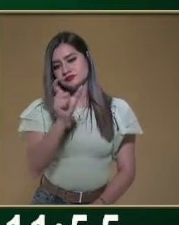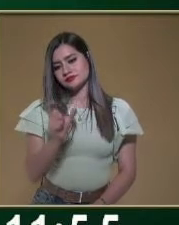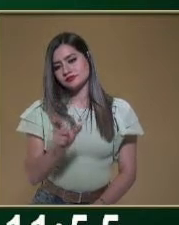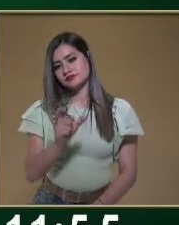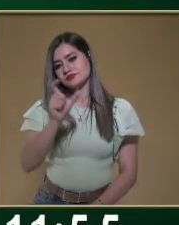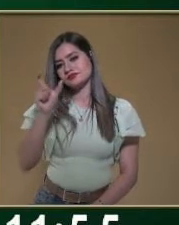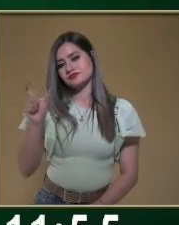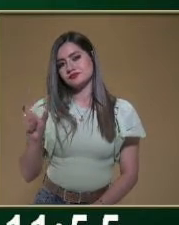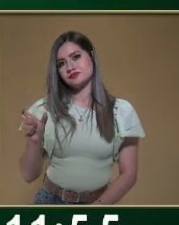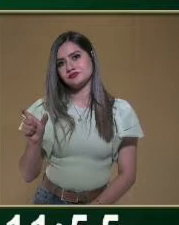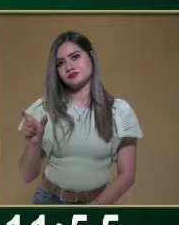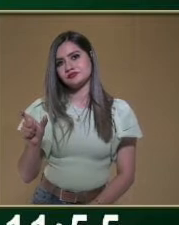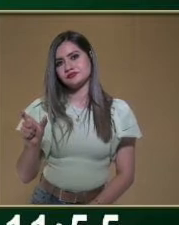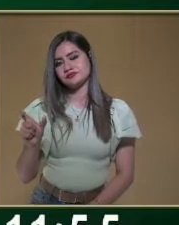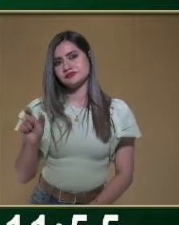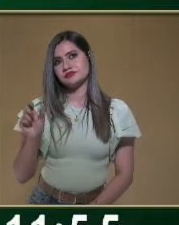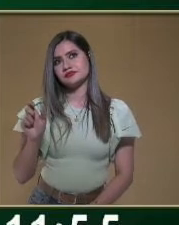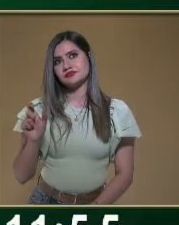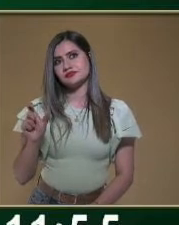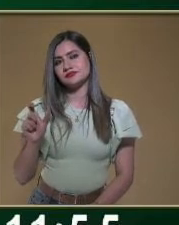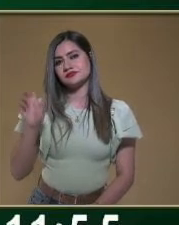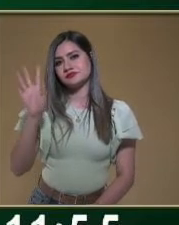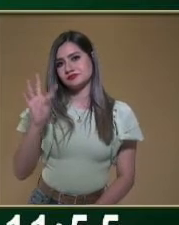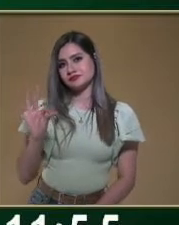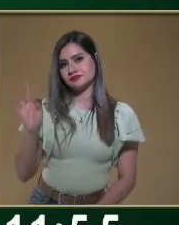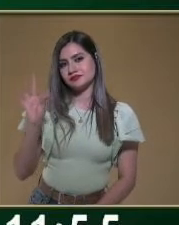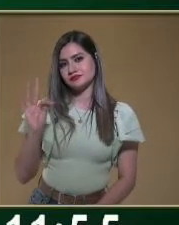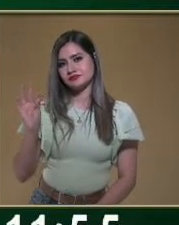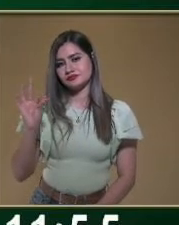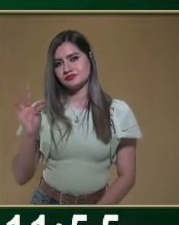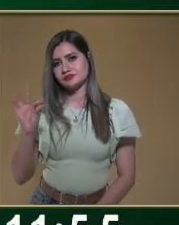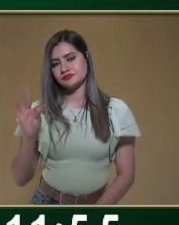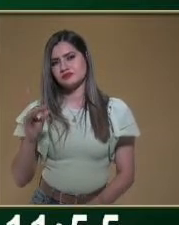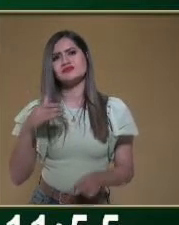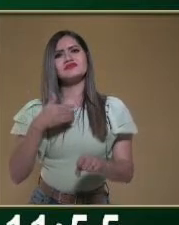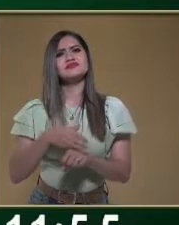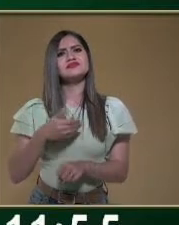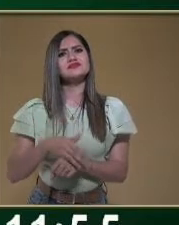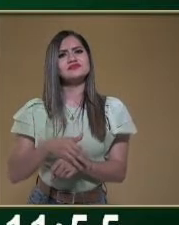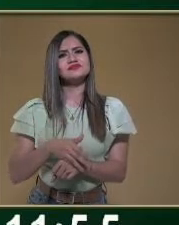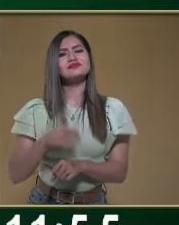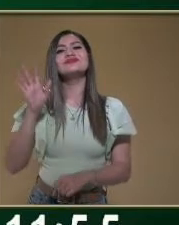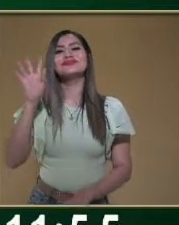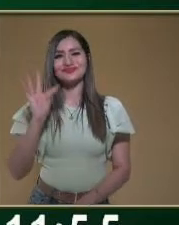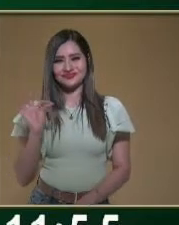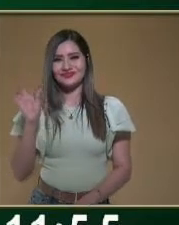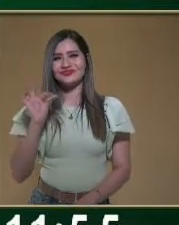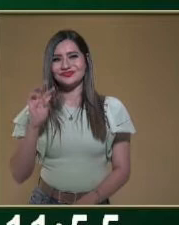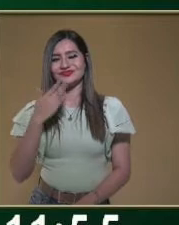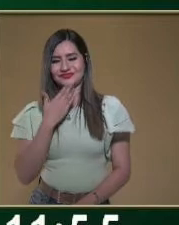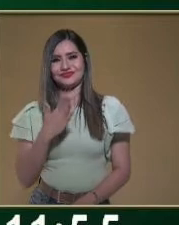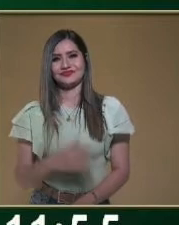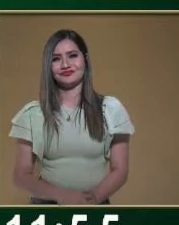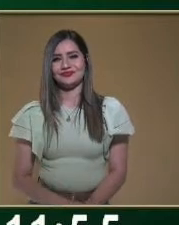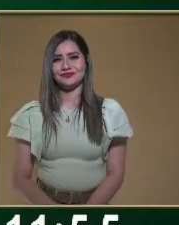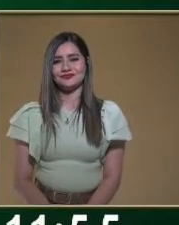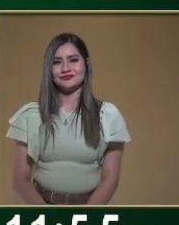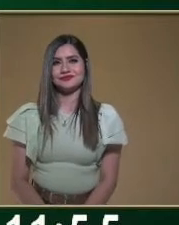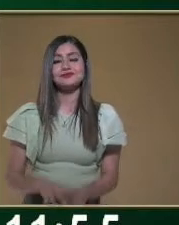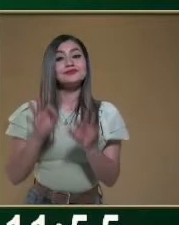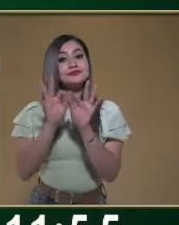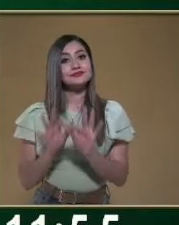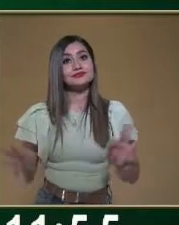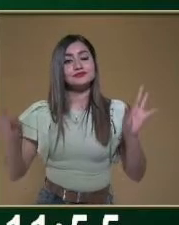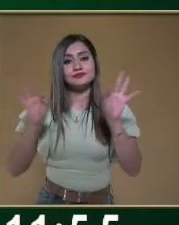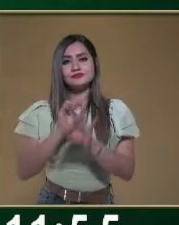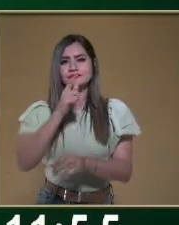derecha, 38, 39, 40. ¿A qué número llegaste? Al 40, maestrana. Es bien importante